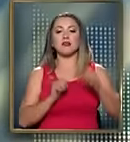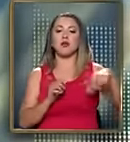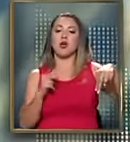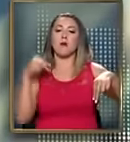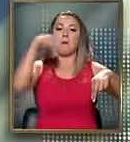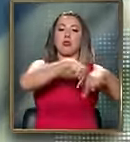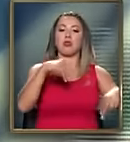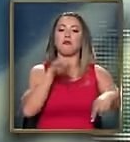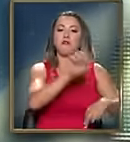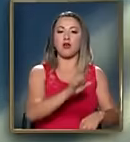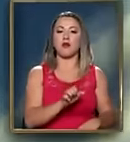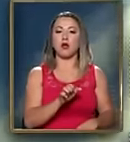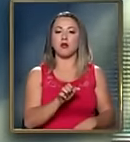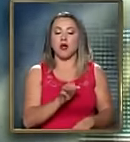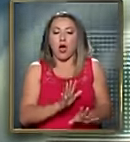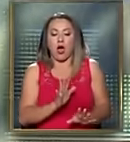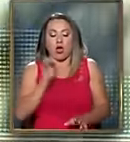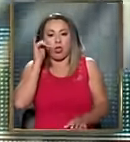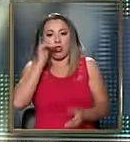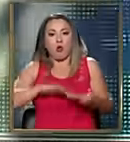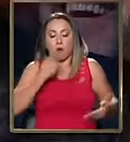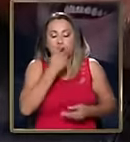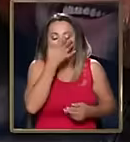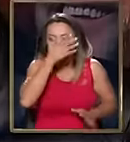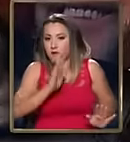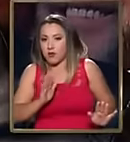disculpa, no te vi. A ese nivel. O sea,